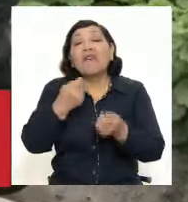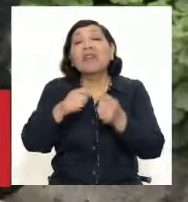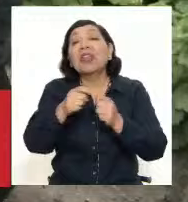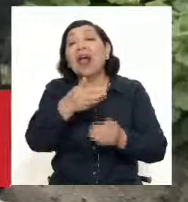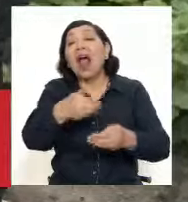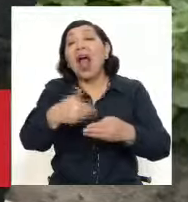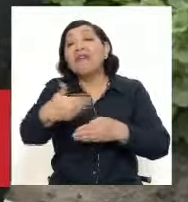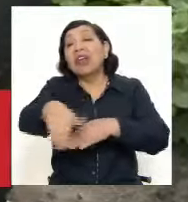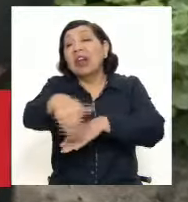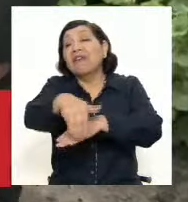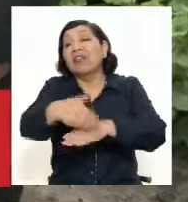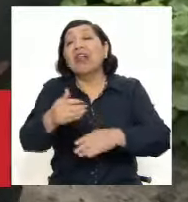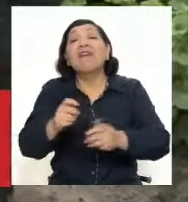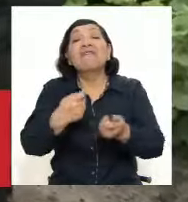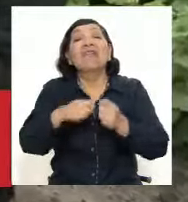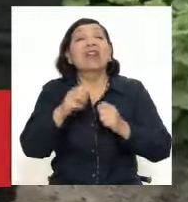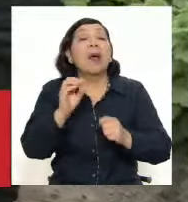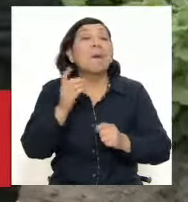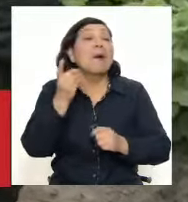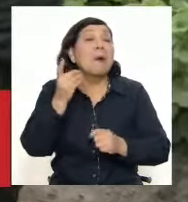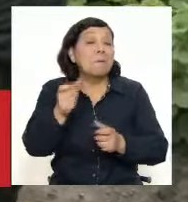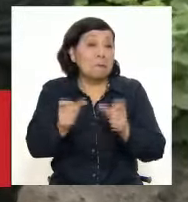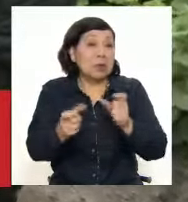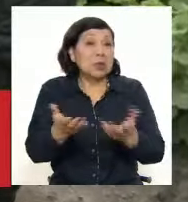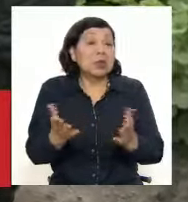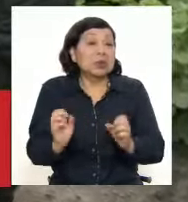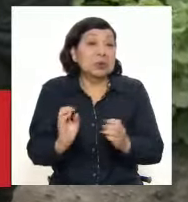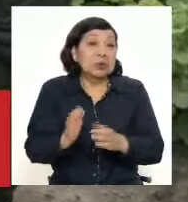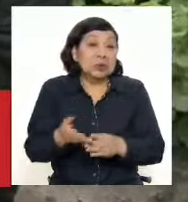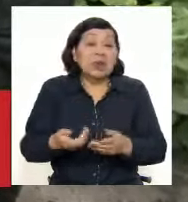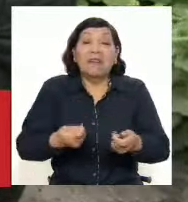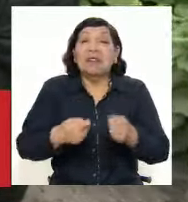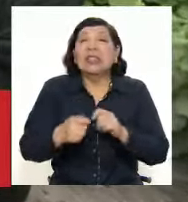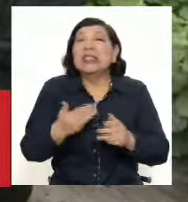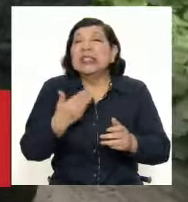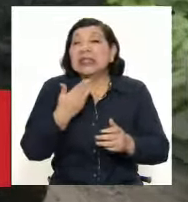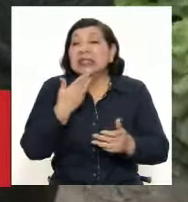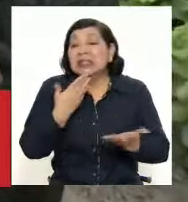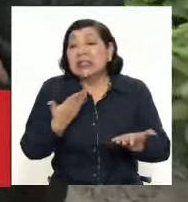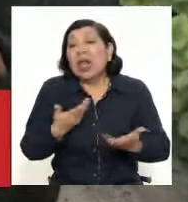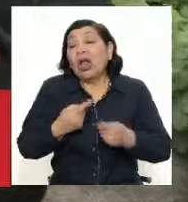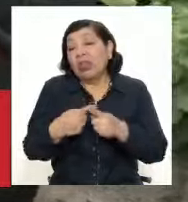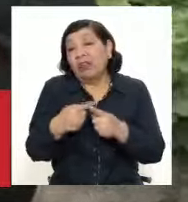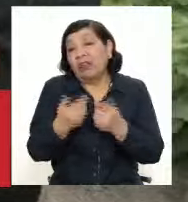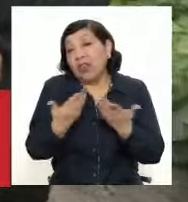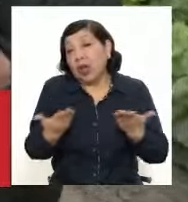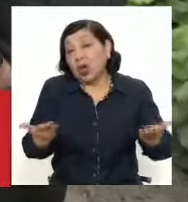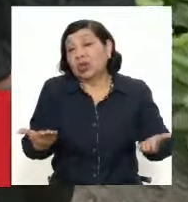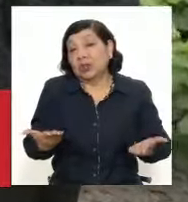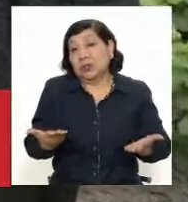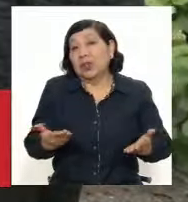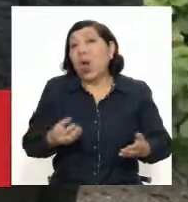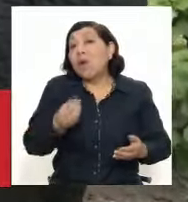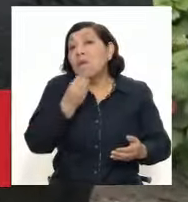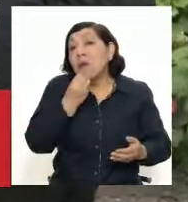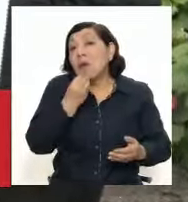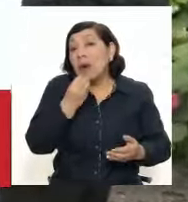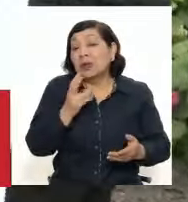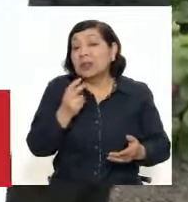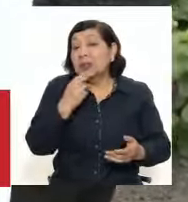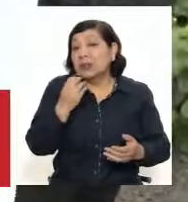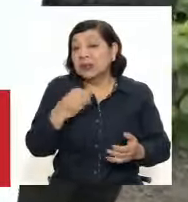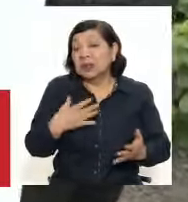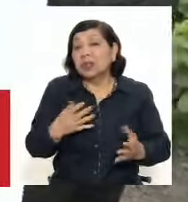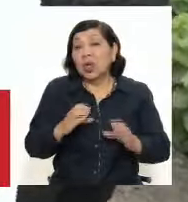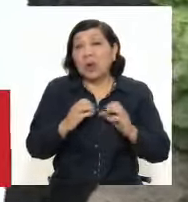están aprovechando porque hay muchas personas para, digamos, vender productos también para comer. Nos decían